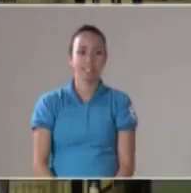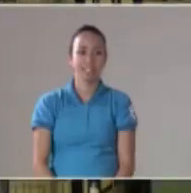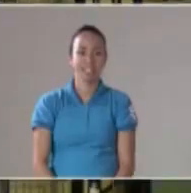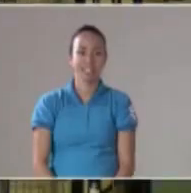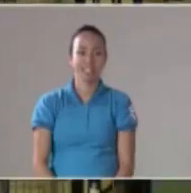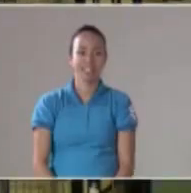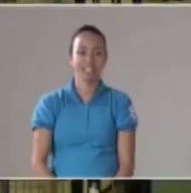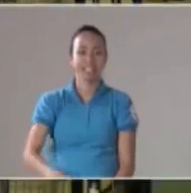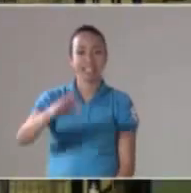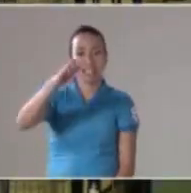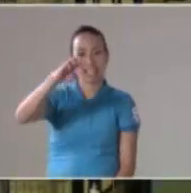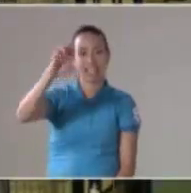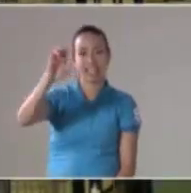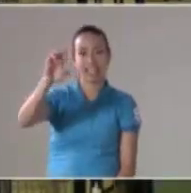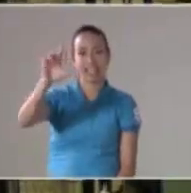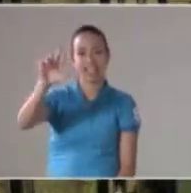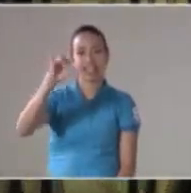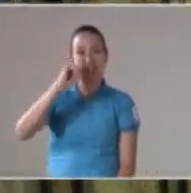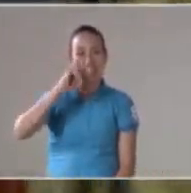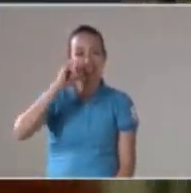No.